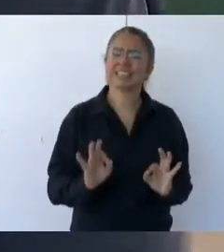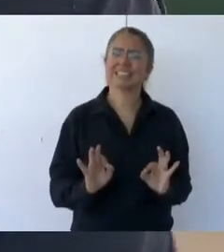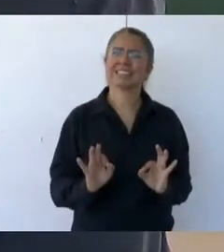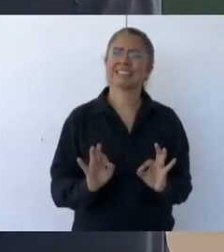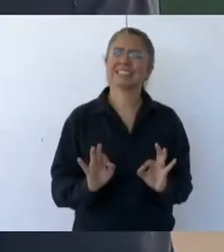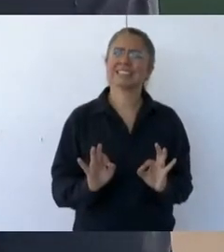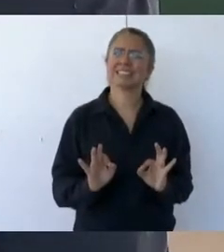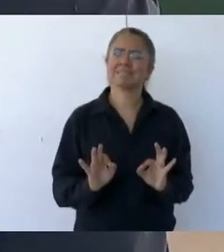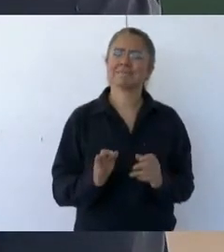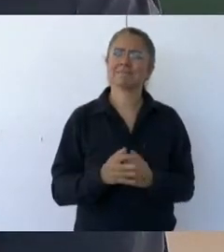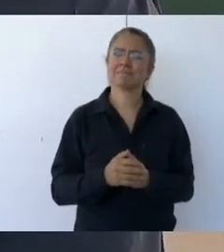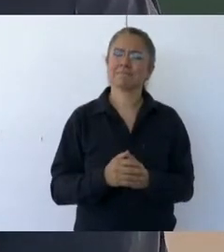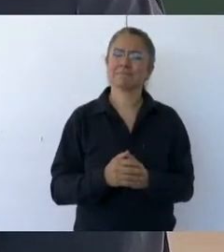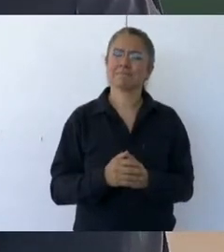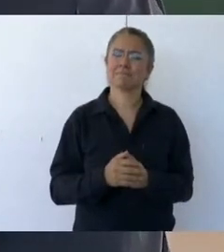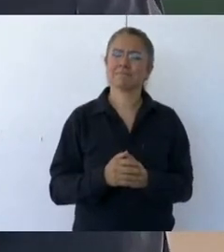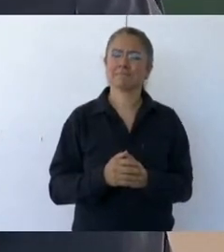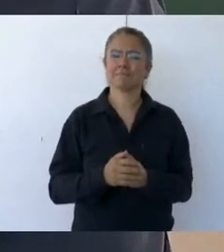Son las dos